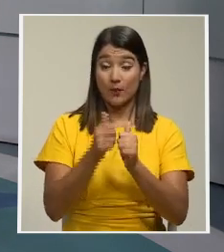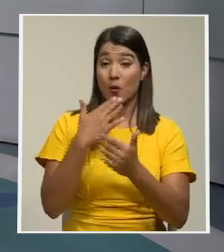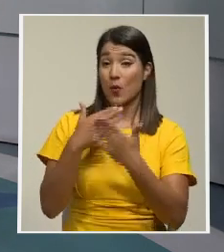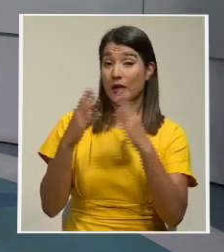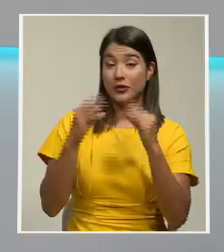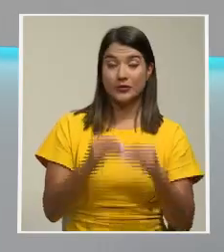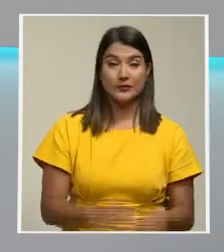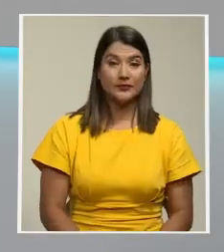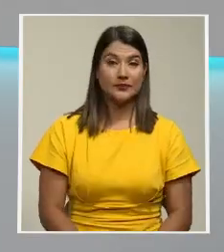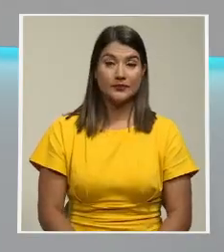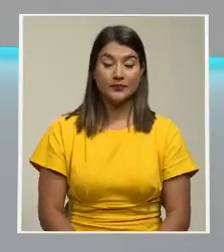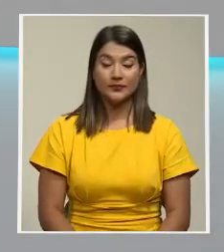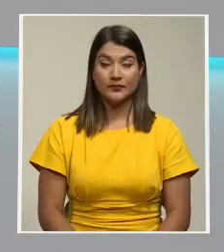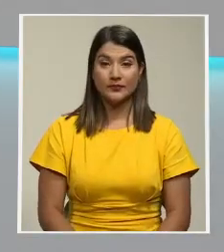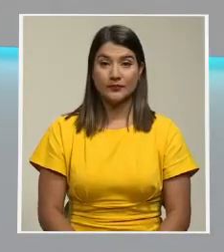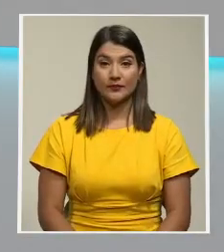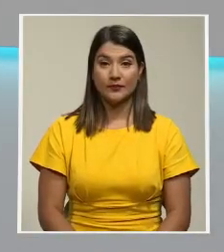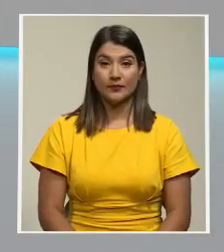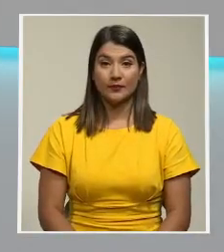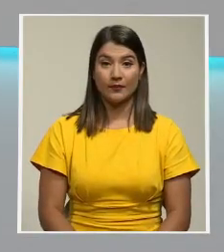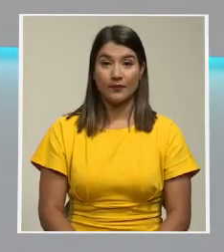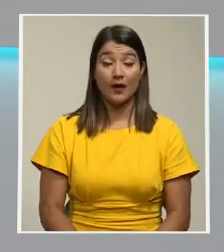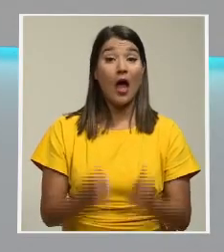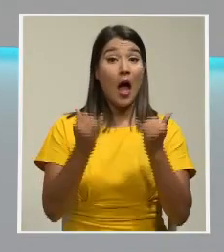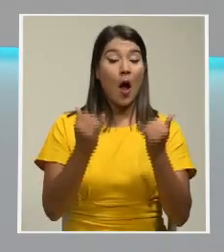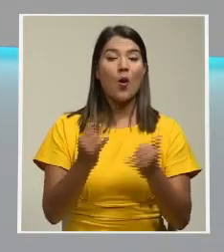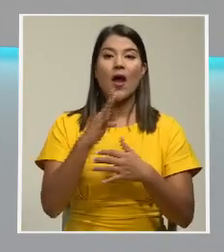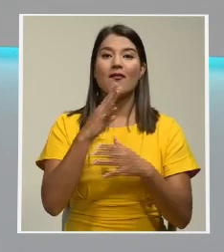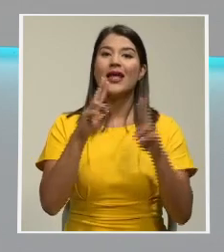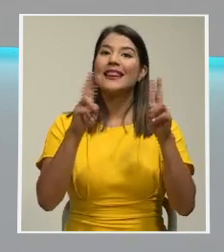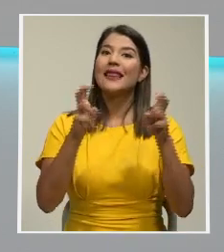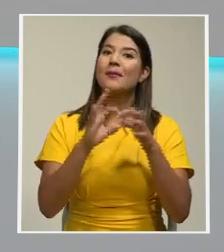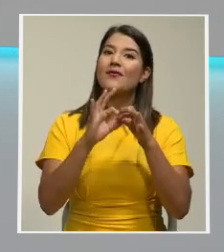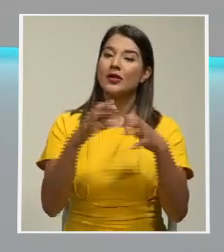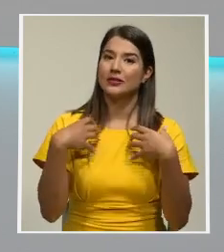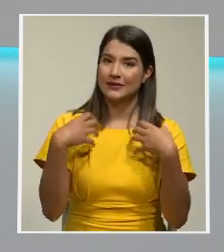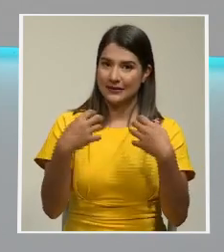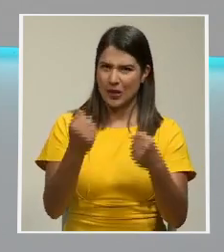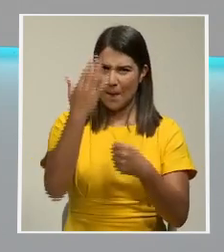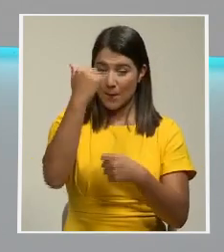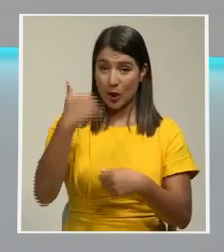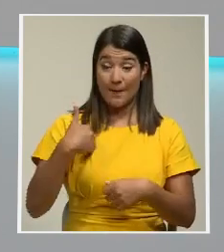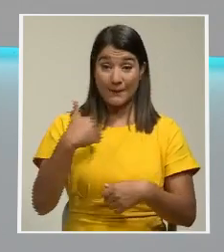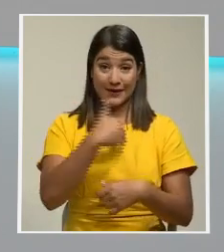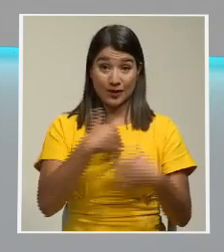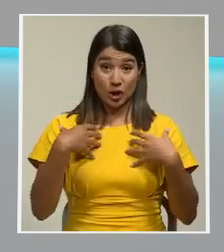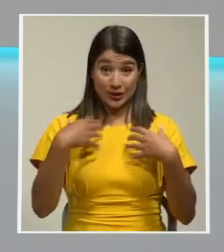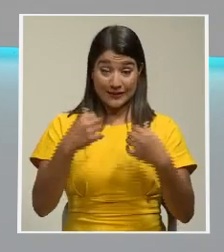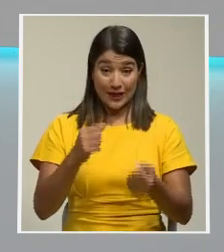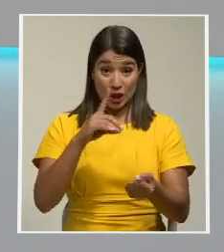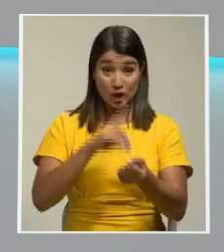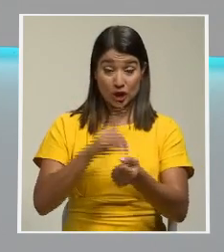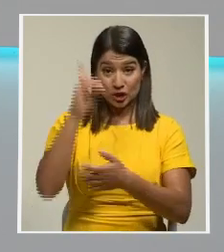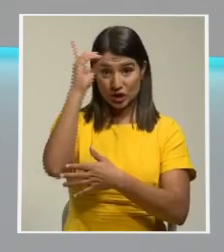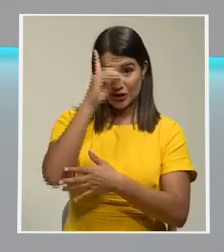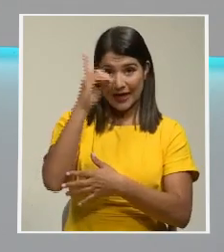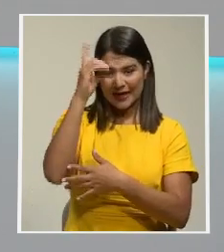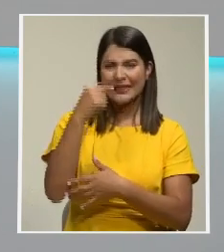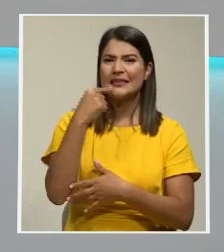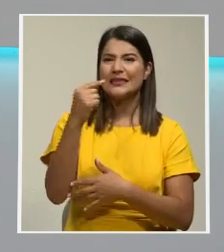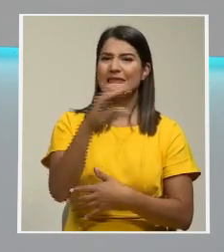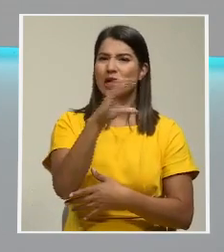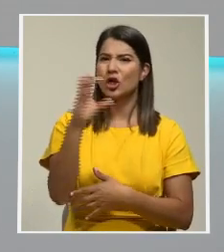noches. Vamos a pasar ahora a temas de salud, y es que el ministro de Salud, Daniel Salas, descarta que el